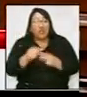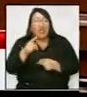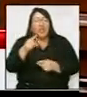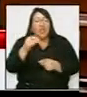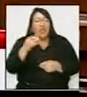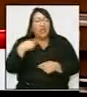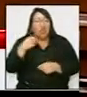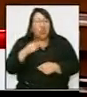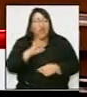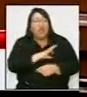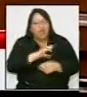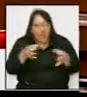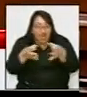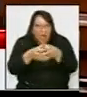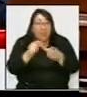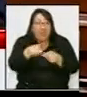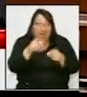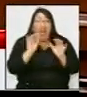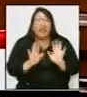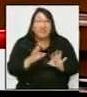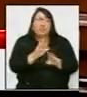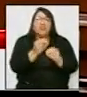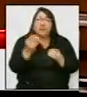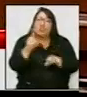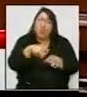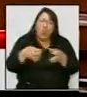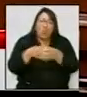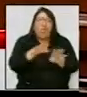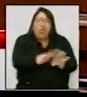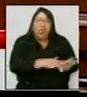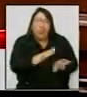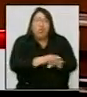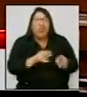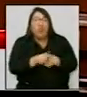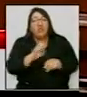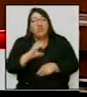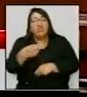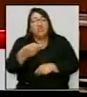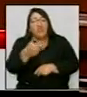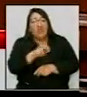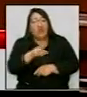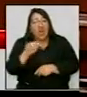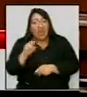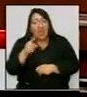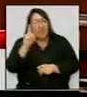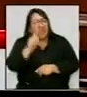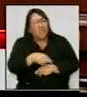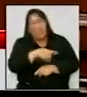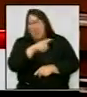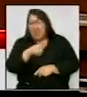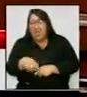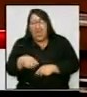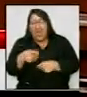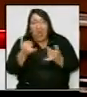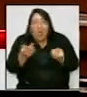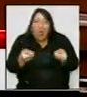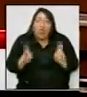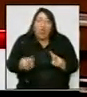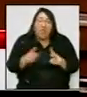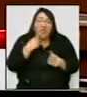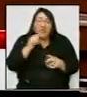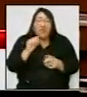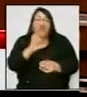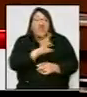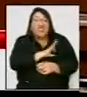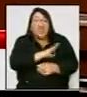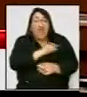Magistratura, presidente. Así se ha estado blindando a este señor Chávarri, que está descalificado. Ha llegado al extremo de retirar a los